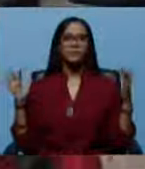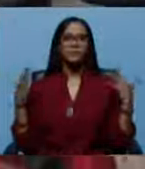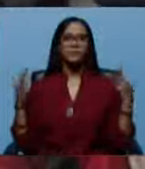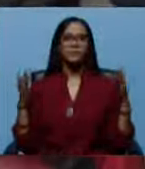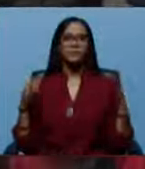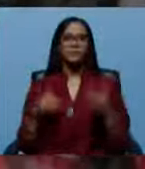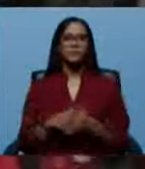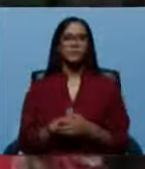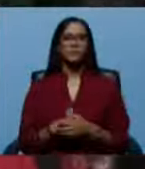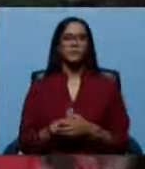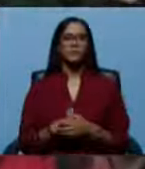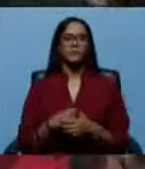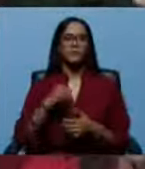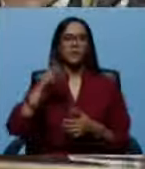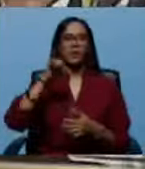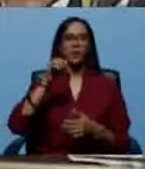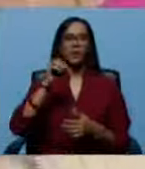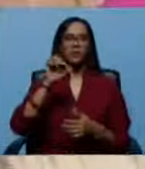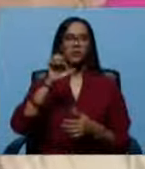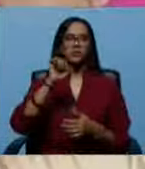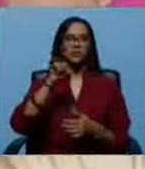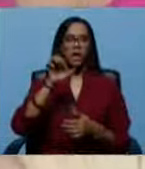José Miguel Márquez.